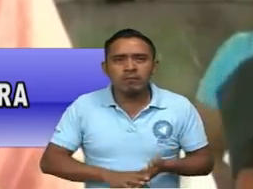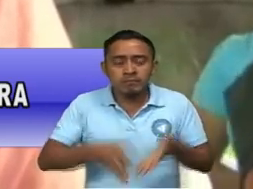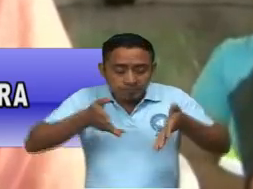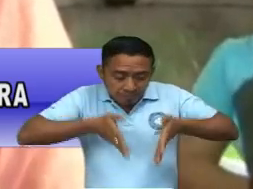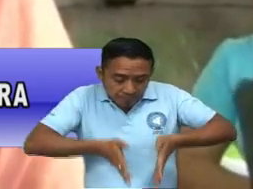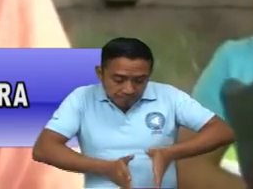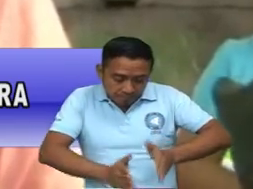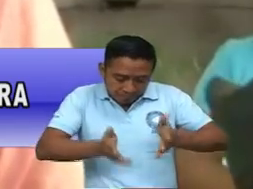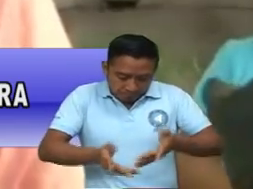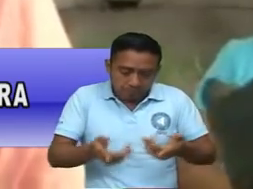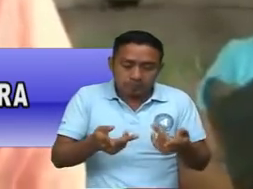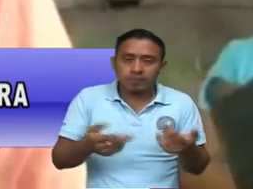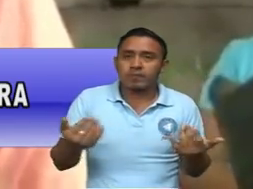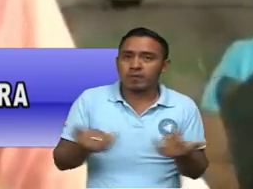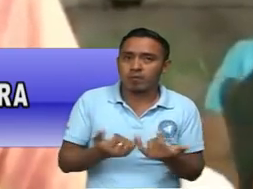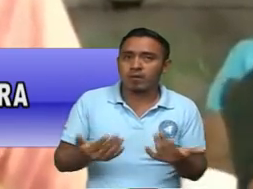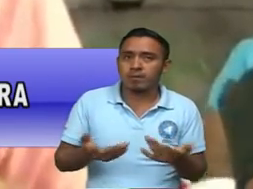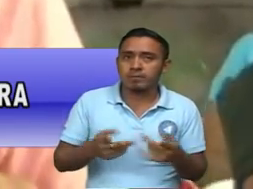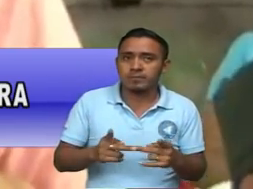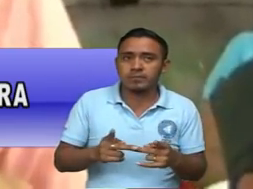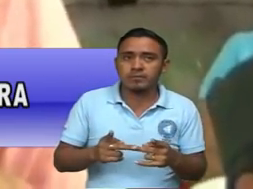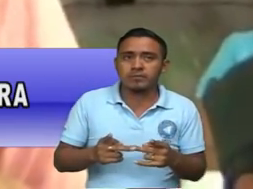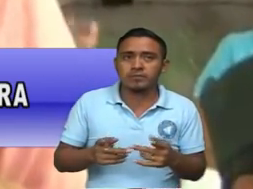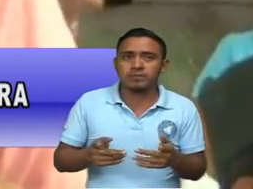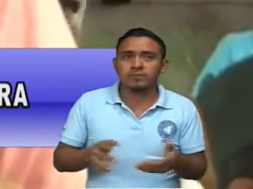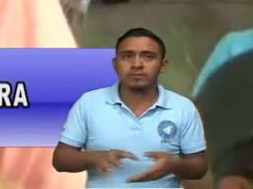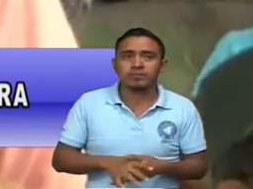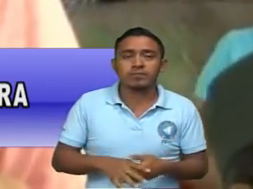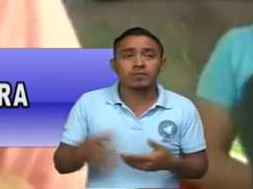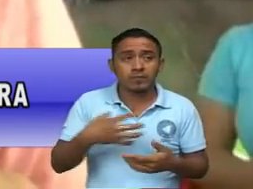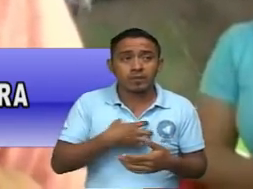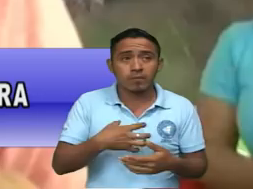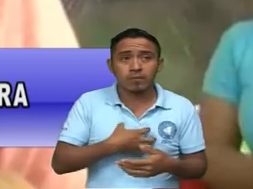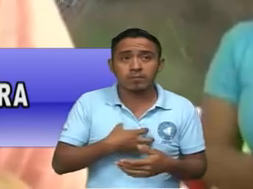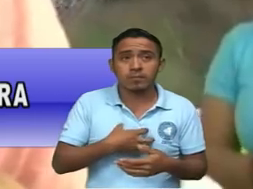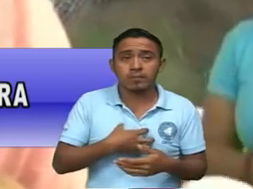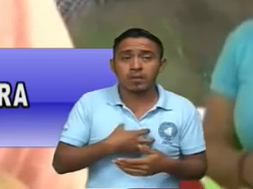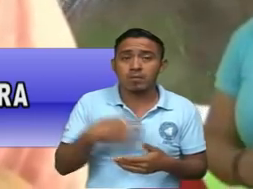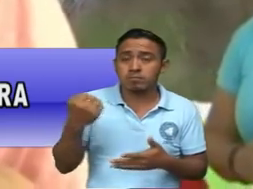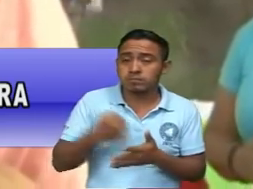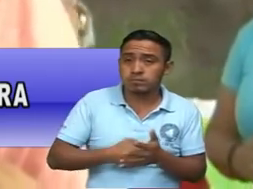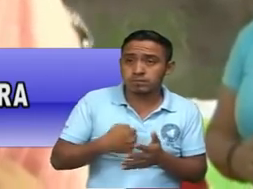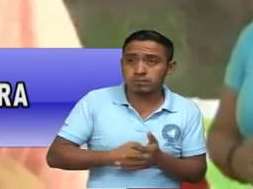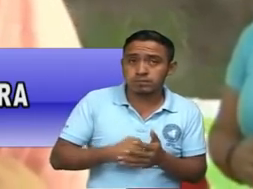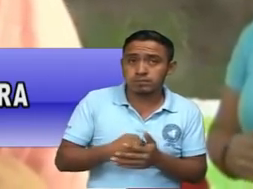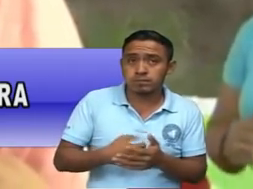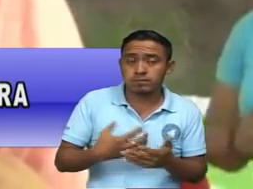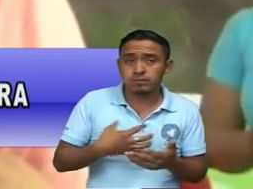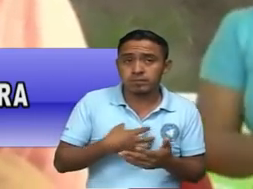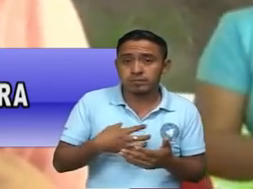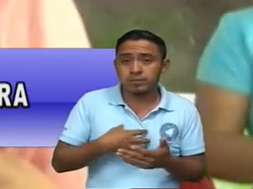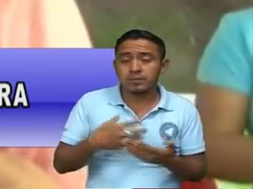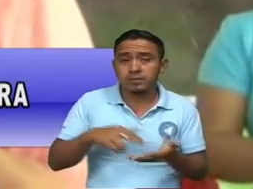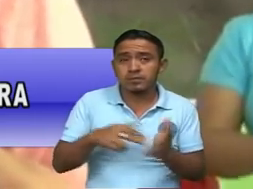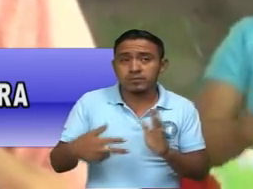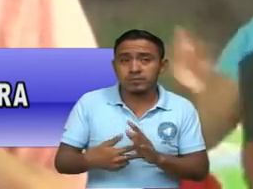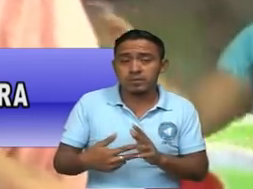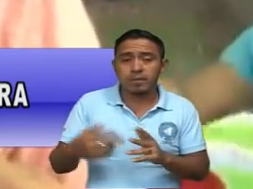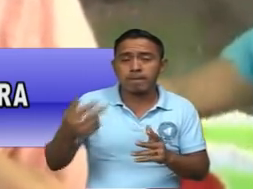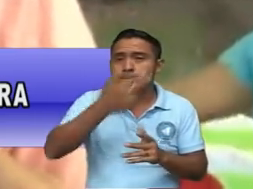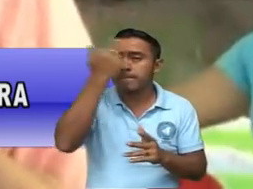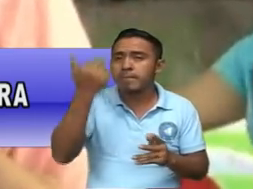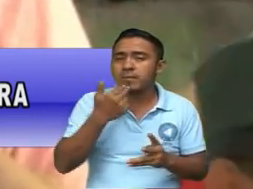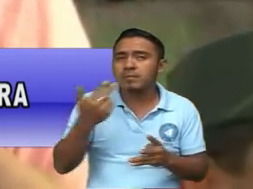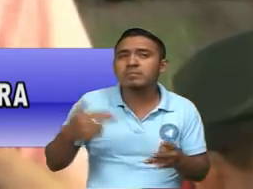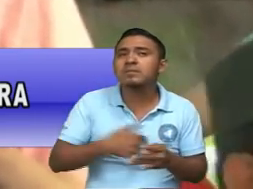nacer, pero también esto es un evento que sirve de reflexión para preguntarnos